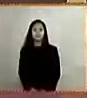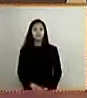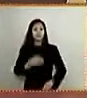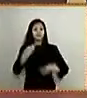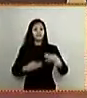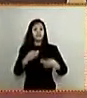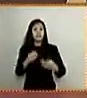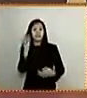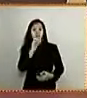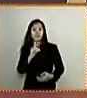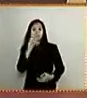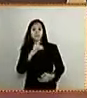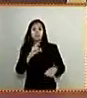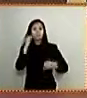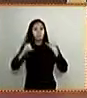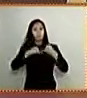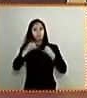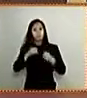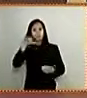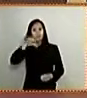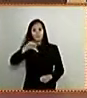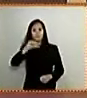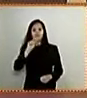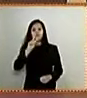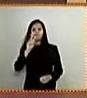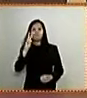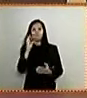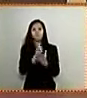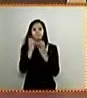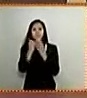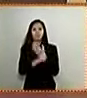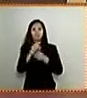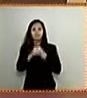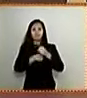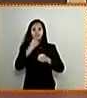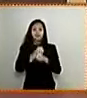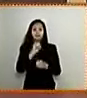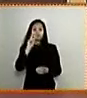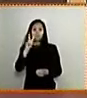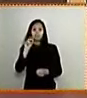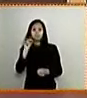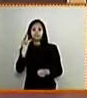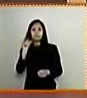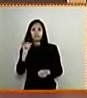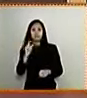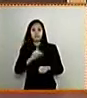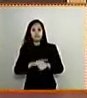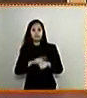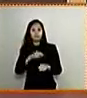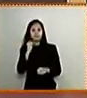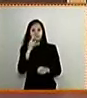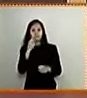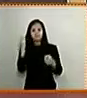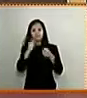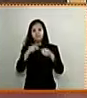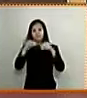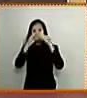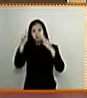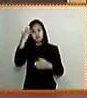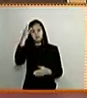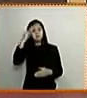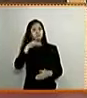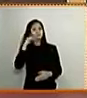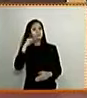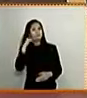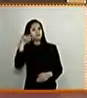Feliz domingo, jugadores. Hoy es 26 de enero del año 2020, cuando ya se marcan las 11 en punto de la mañana. Les saluda Mayla, pero hoy quiero invitarlos a